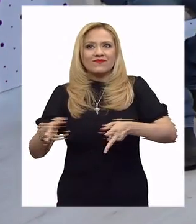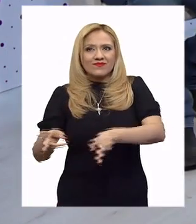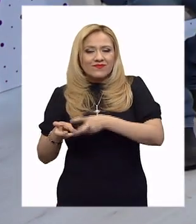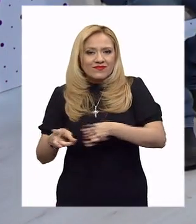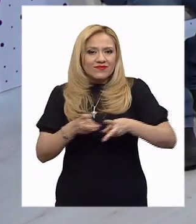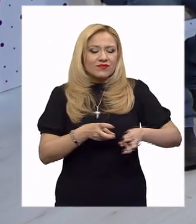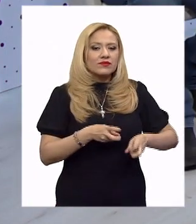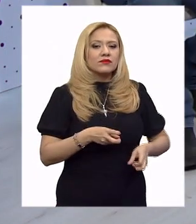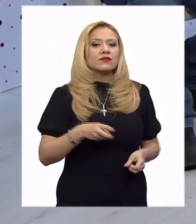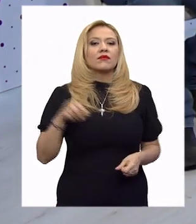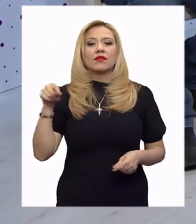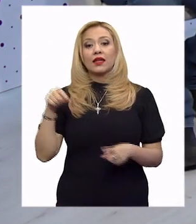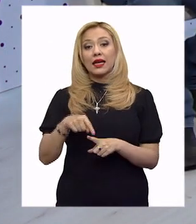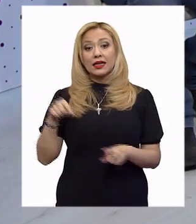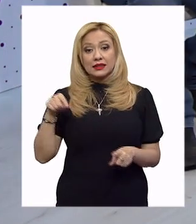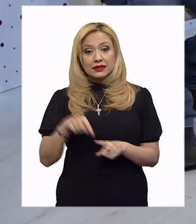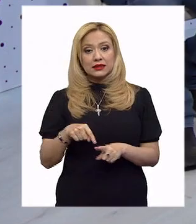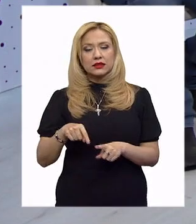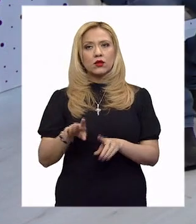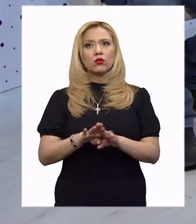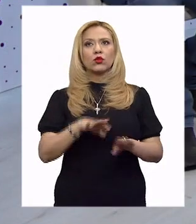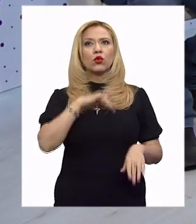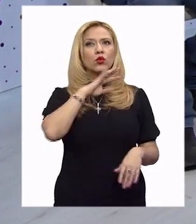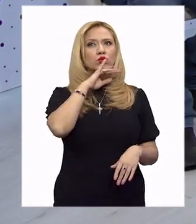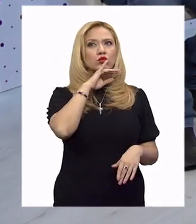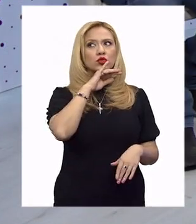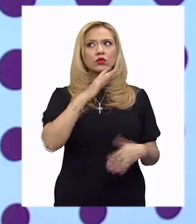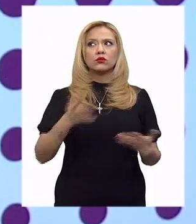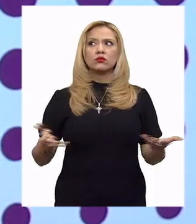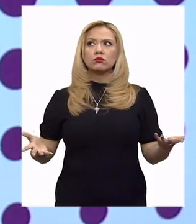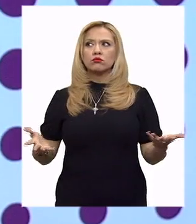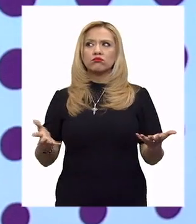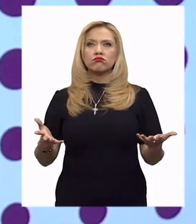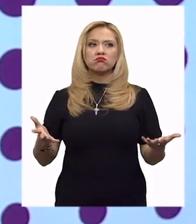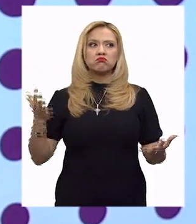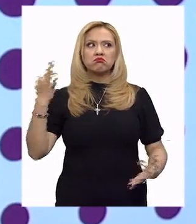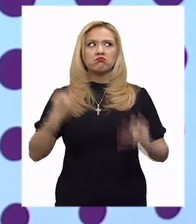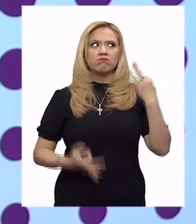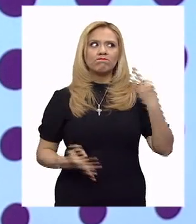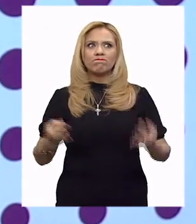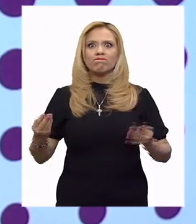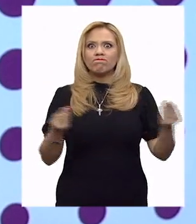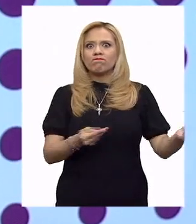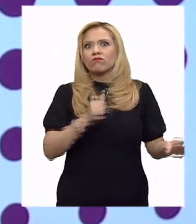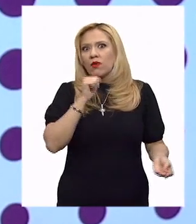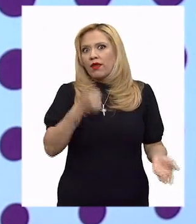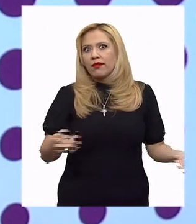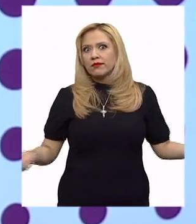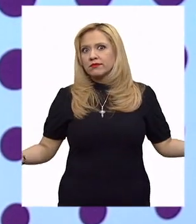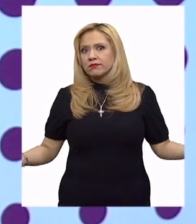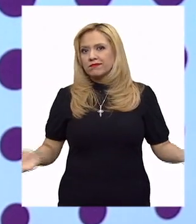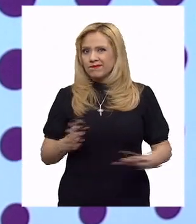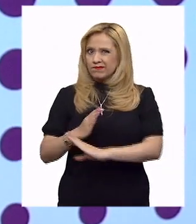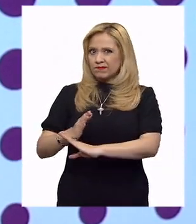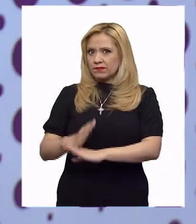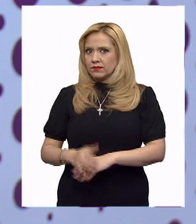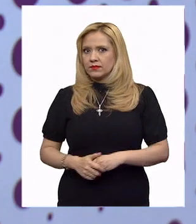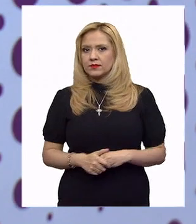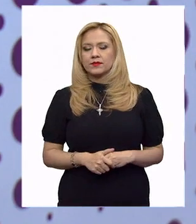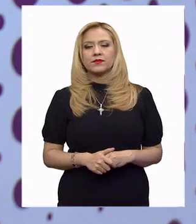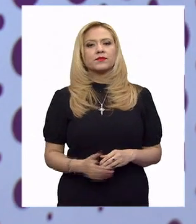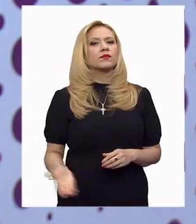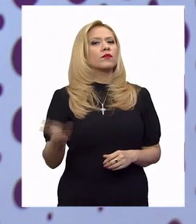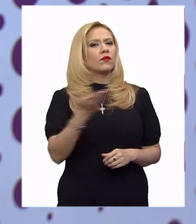permiten que los actos de corrupción lleguen a juicios específicos, ¿no? Muy bien.